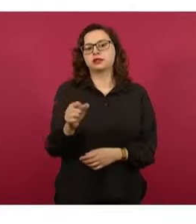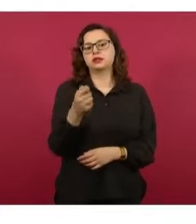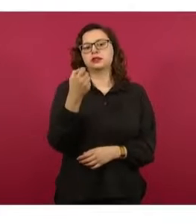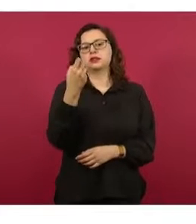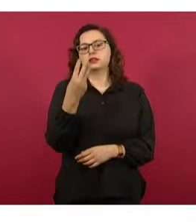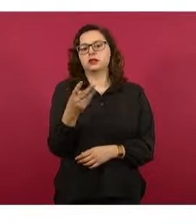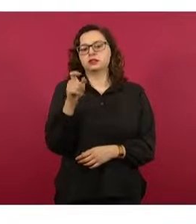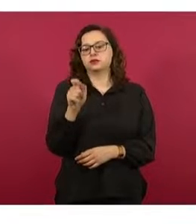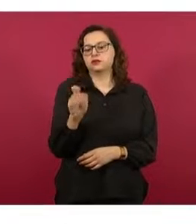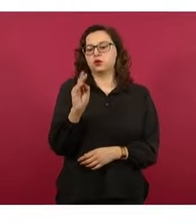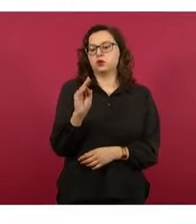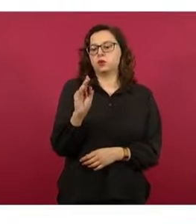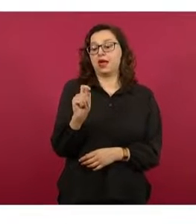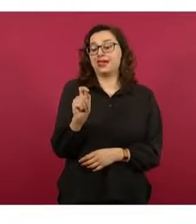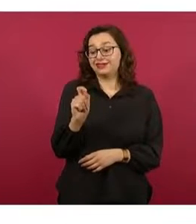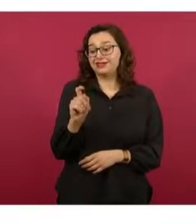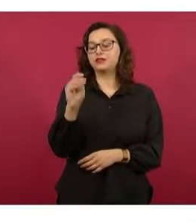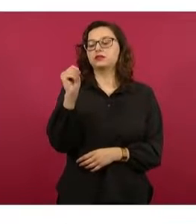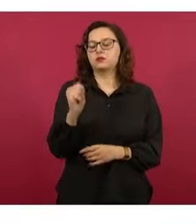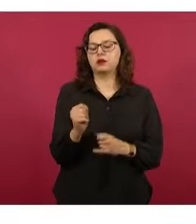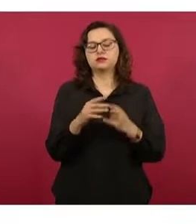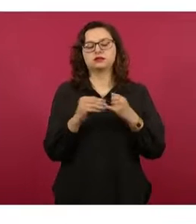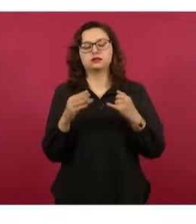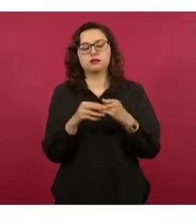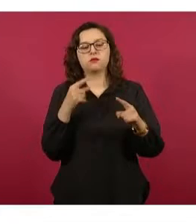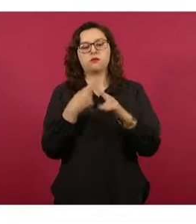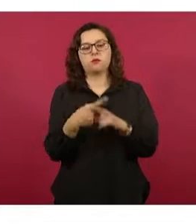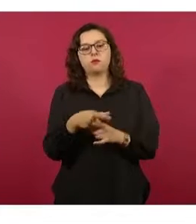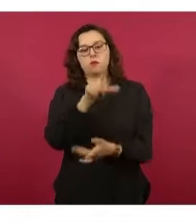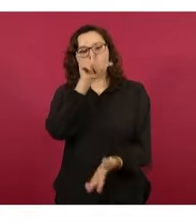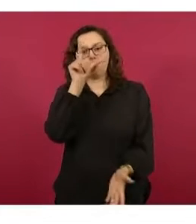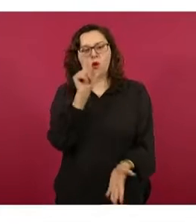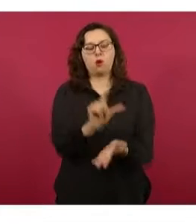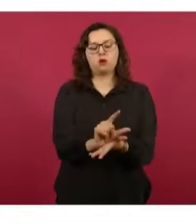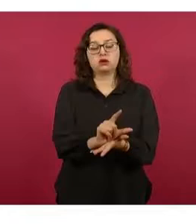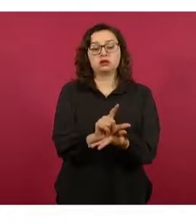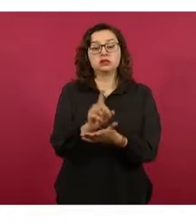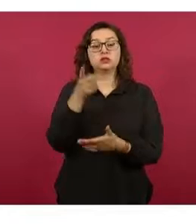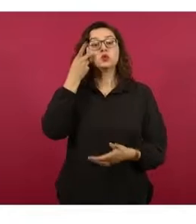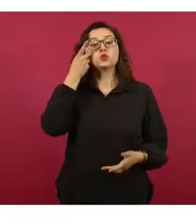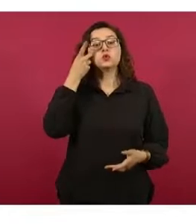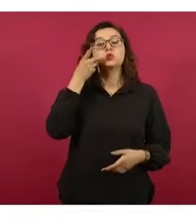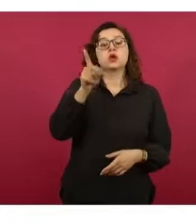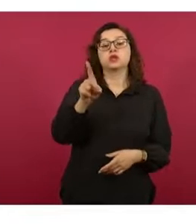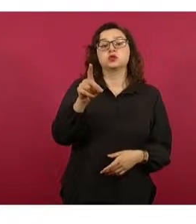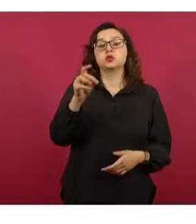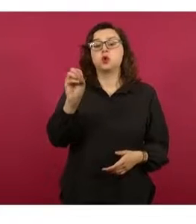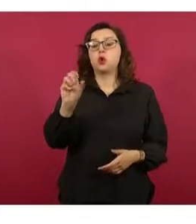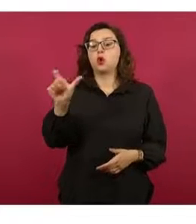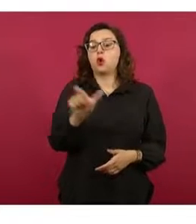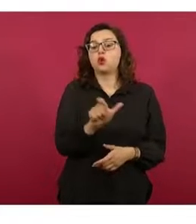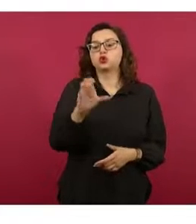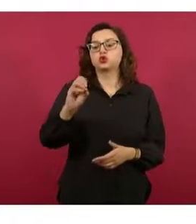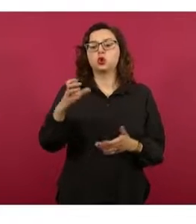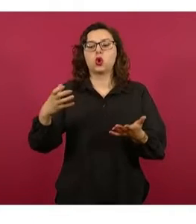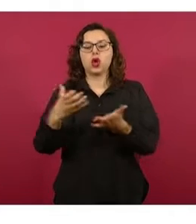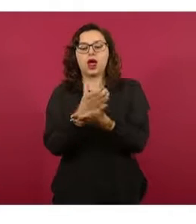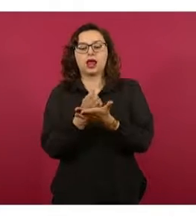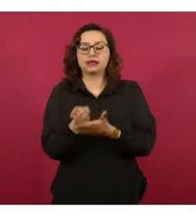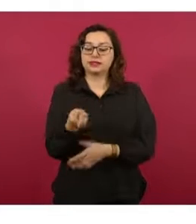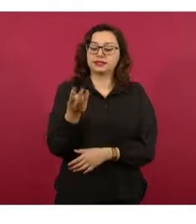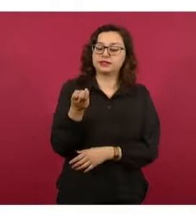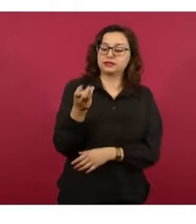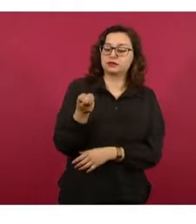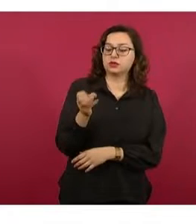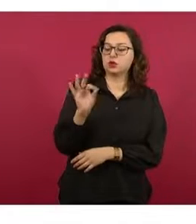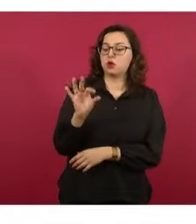29 centavos por litro, con un margen de 3 pesos con 42 centavos. Ahora se